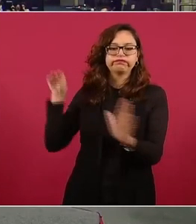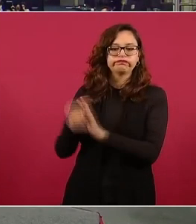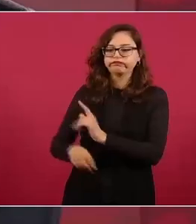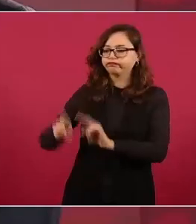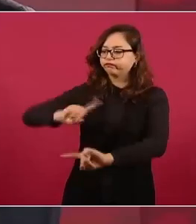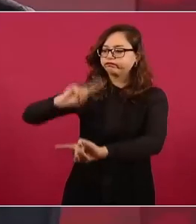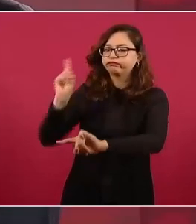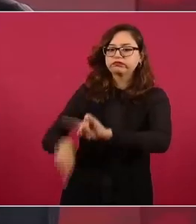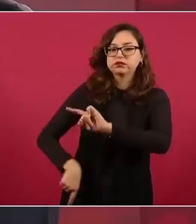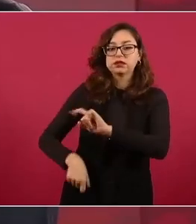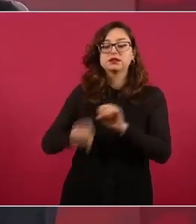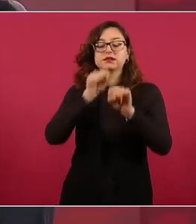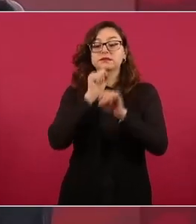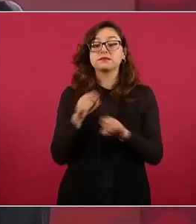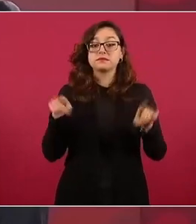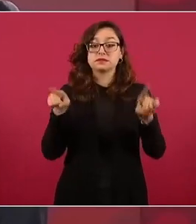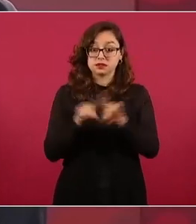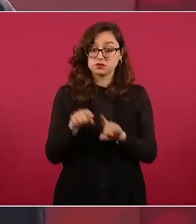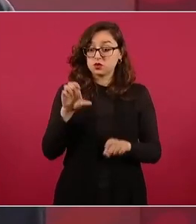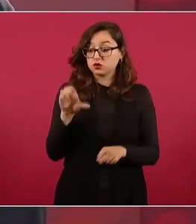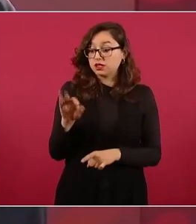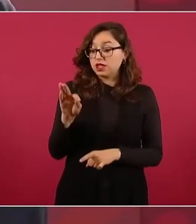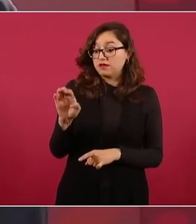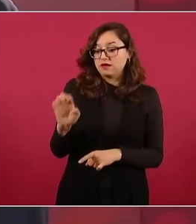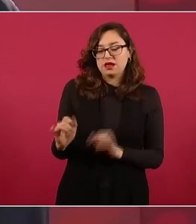con la Comisión Federal de Electricidad.